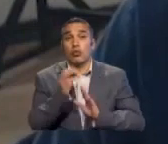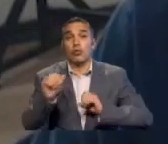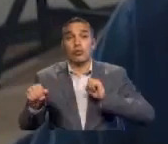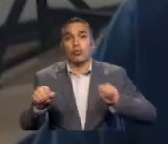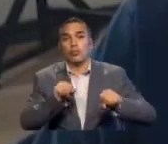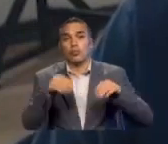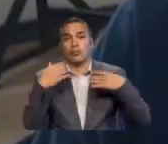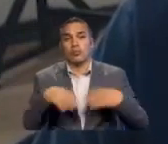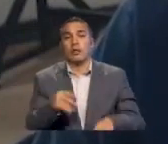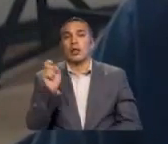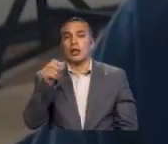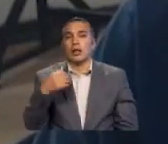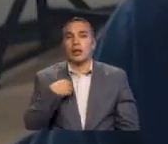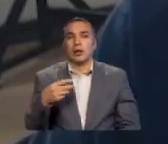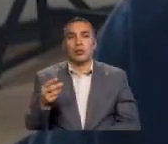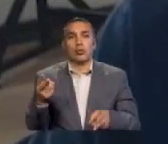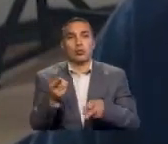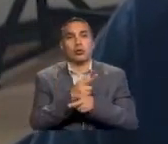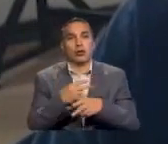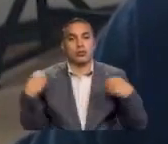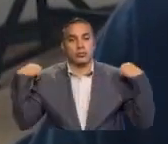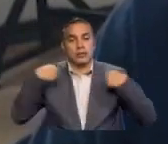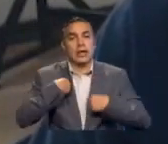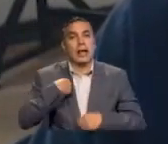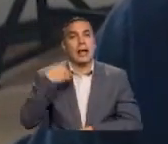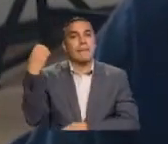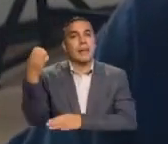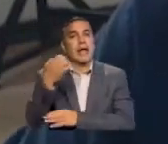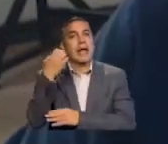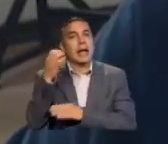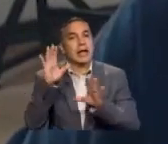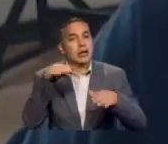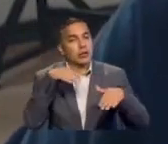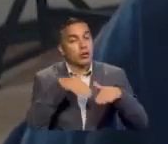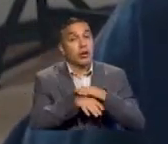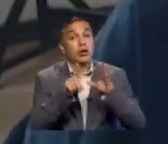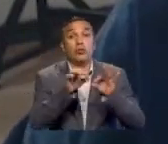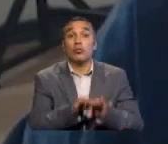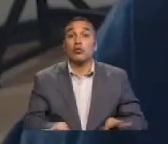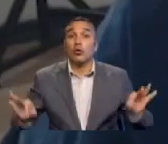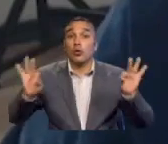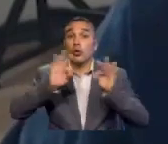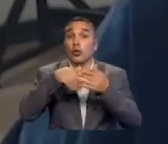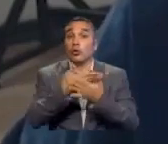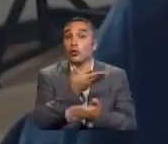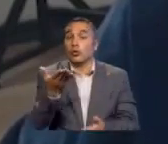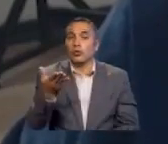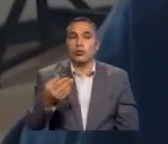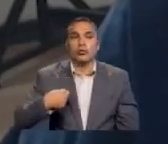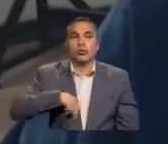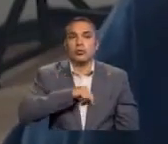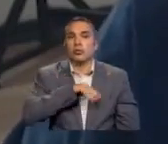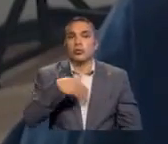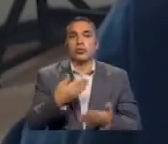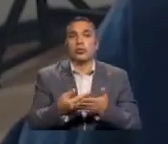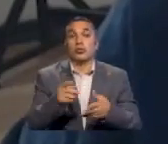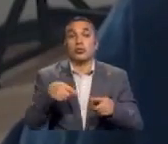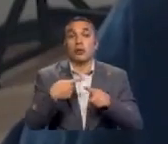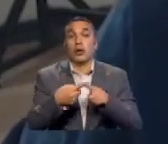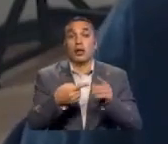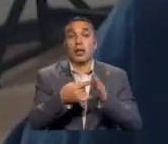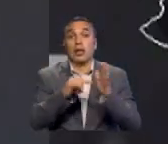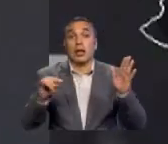uno, hay que tener nuestra mochila de emergencia. Es importante que todos y todas desconectemos todo tipo de